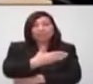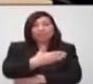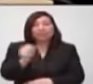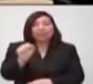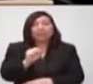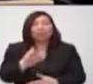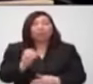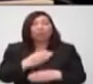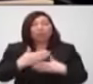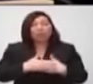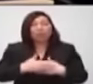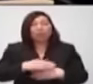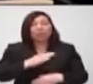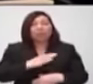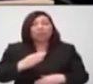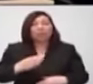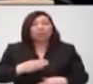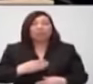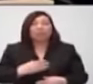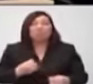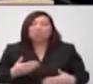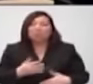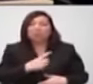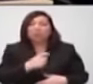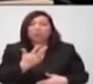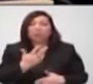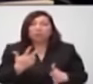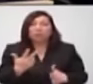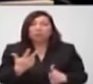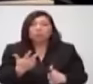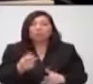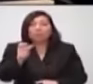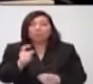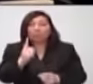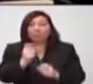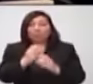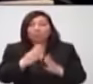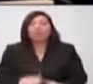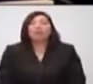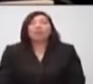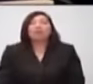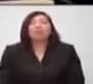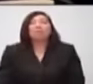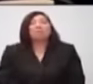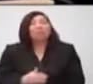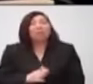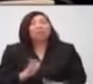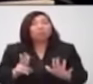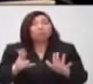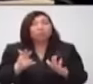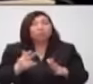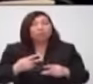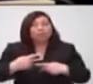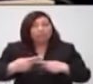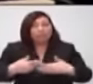con el Callao. Actualmente estamos movilizando 138.000 pasajeros al día, recorremos 19